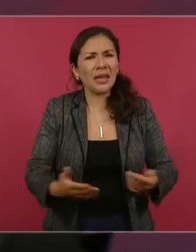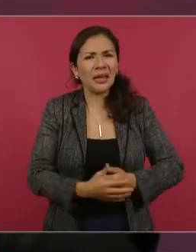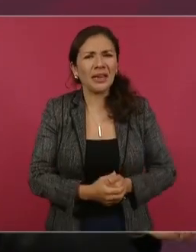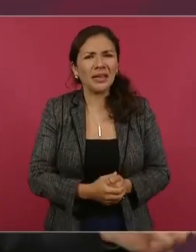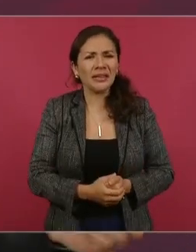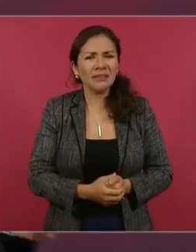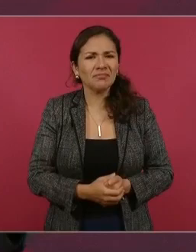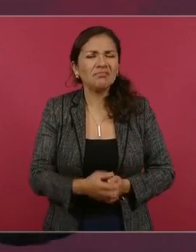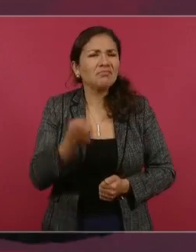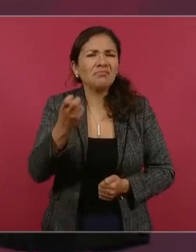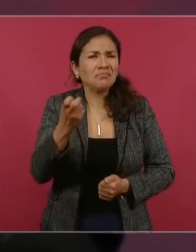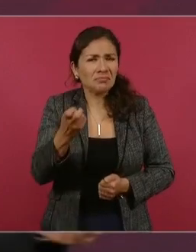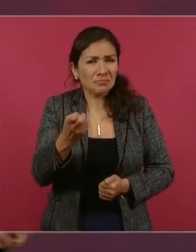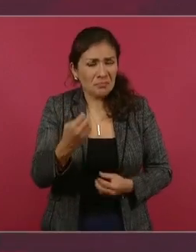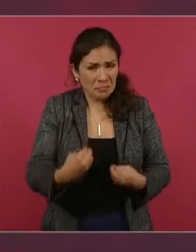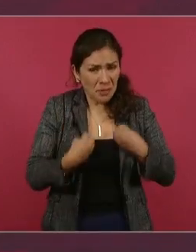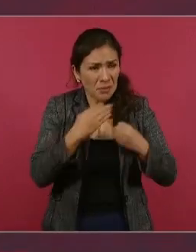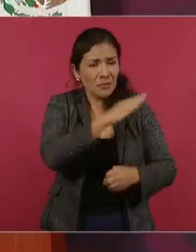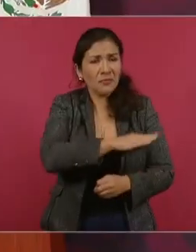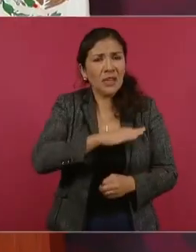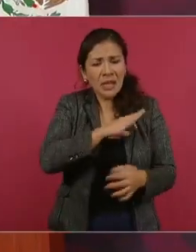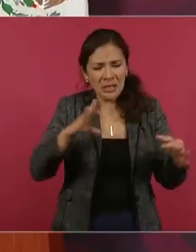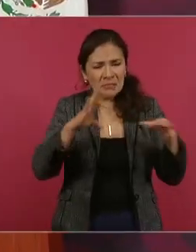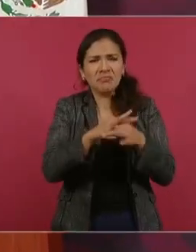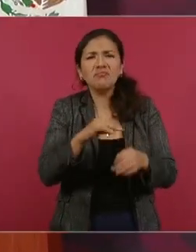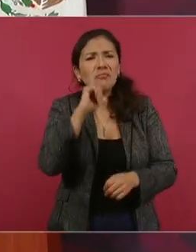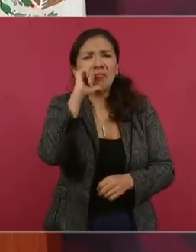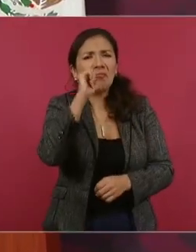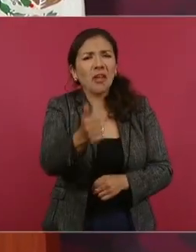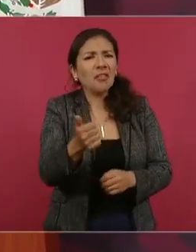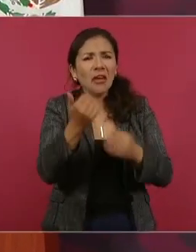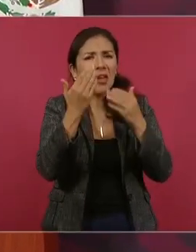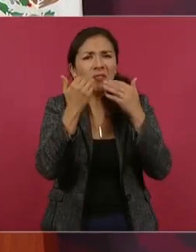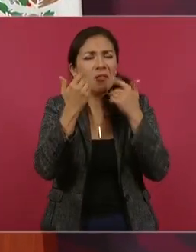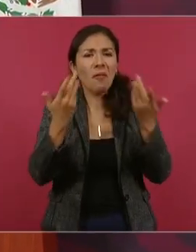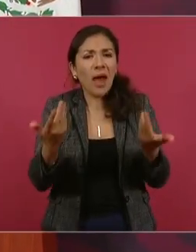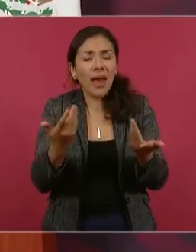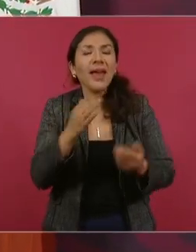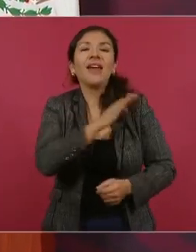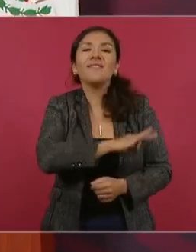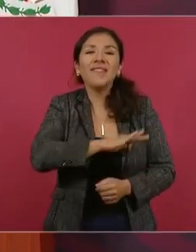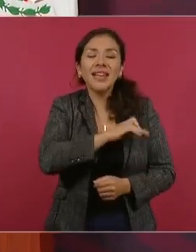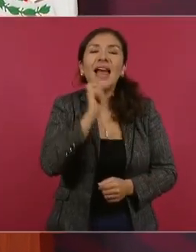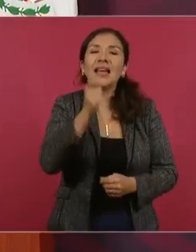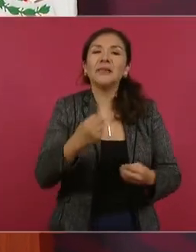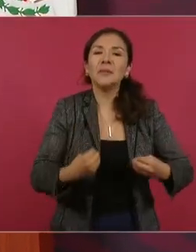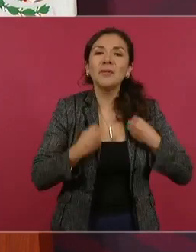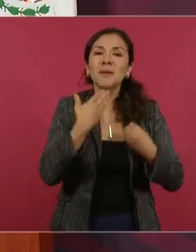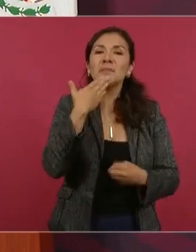Eso no tiene nada que ver con la felicidad. La felicidad es estar bien